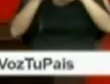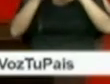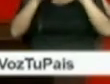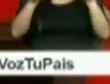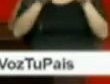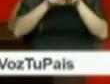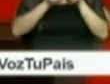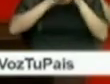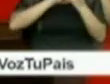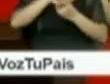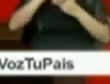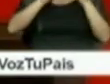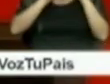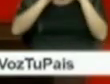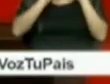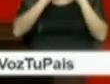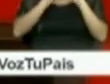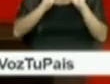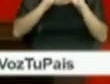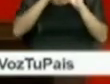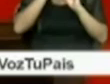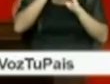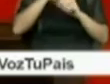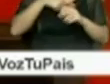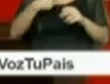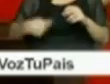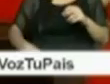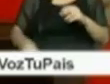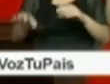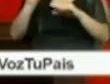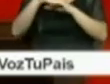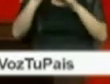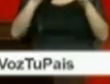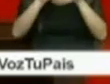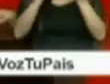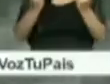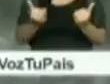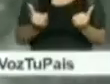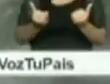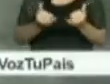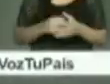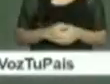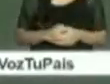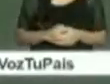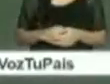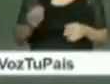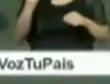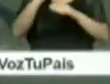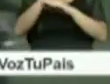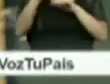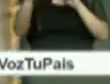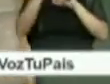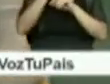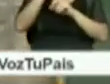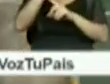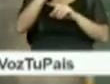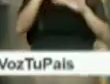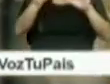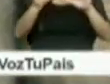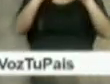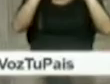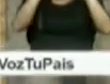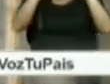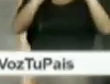mutuamente beneficiosa y de ganar-ganar entre China y Ecuador está en su justo momento. Ecuador aspira que para el 2017